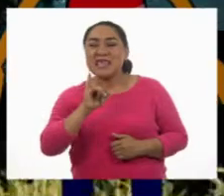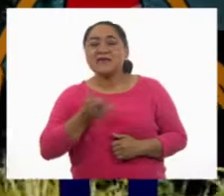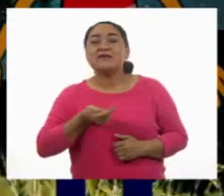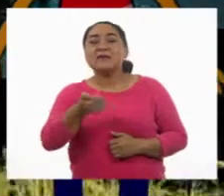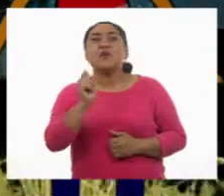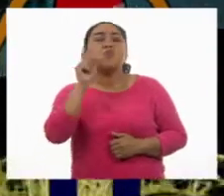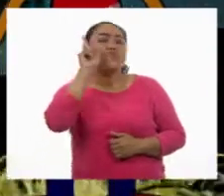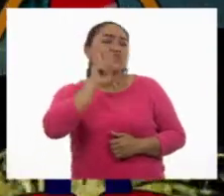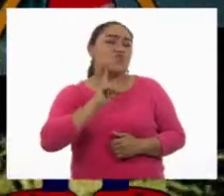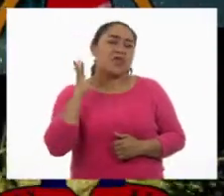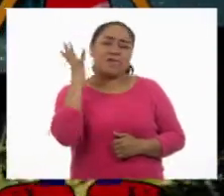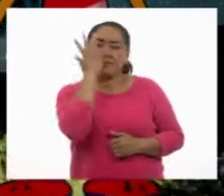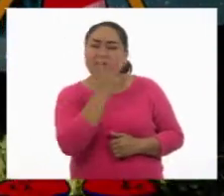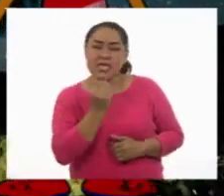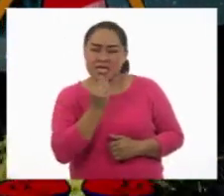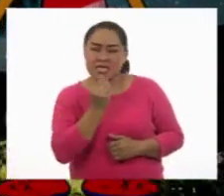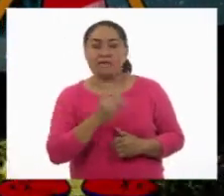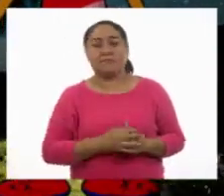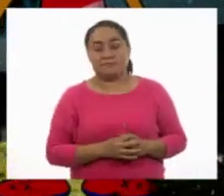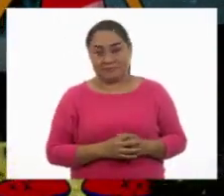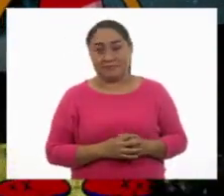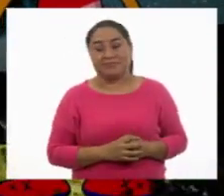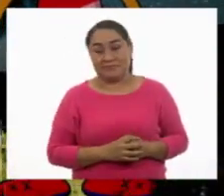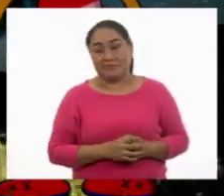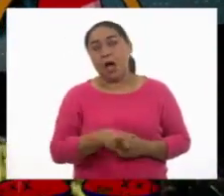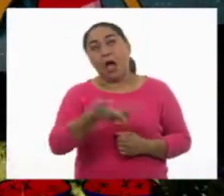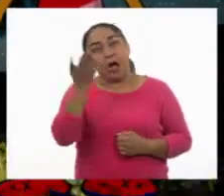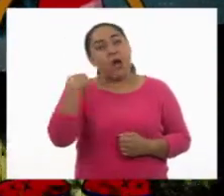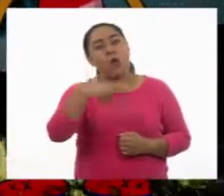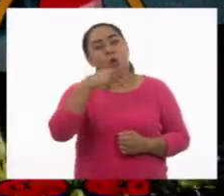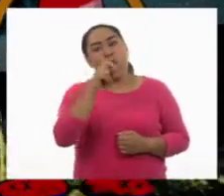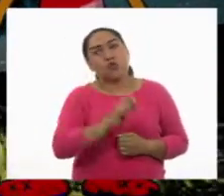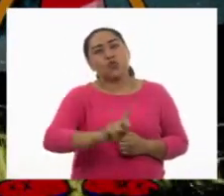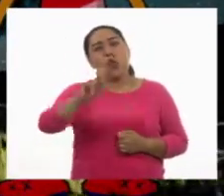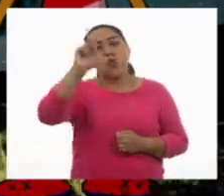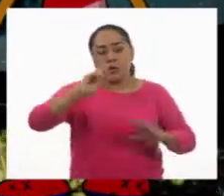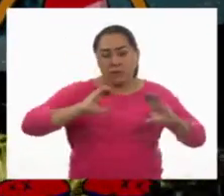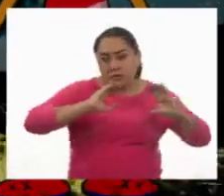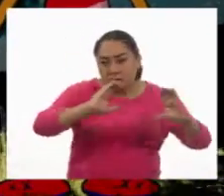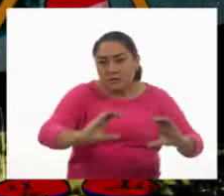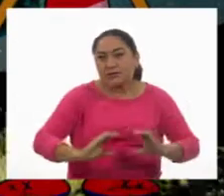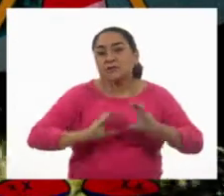mujer bella. Y Cintli era una deidad que cuidaba el maíz.